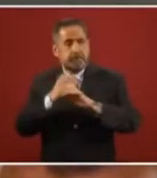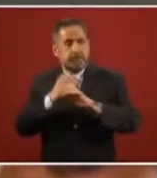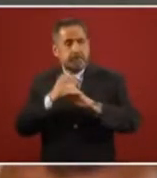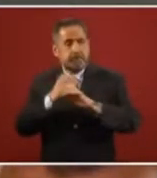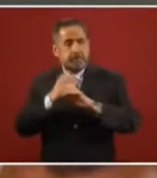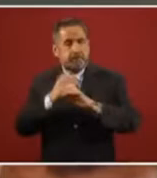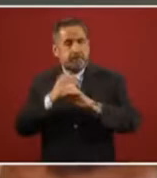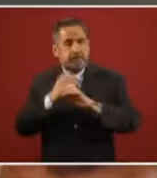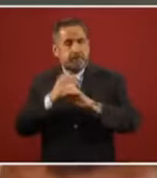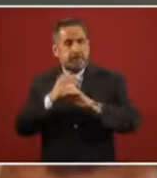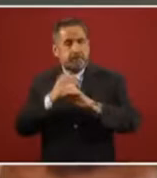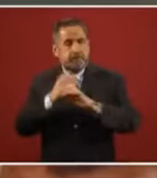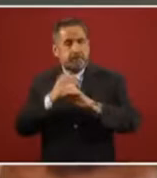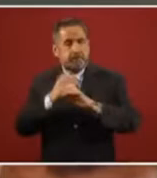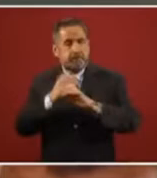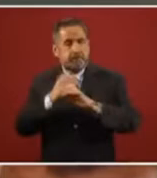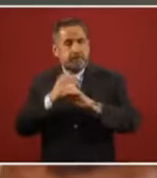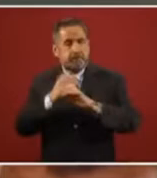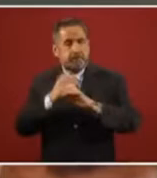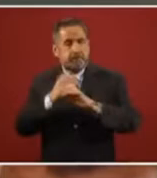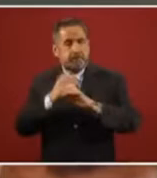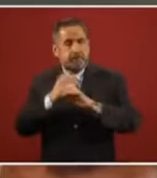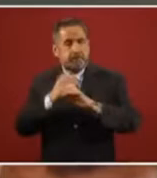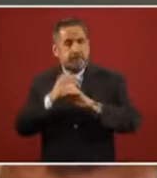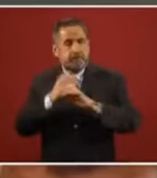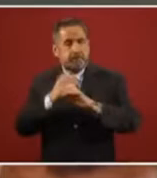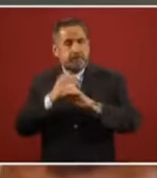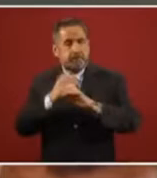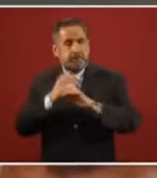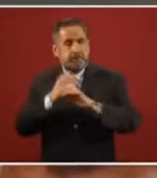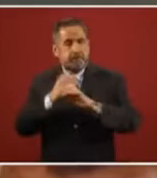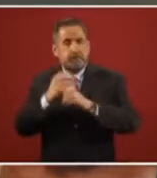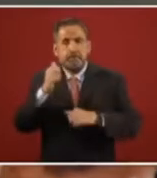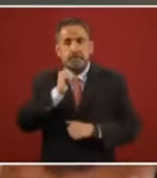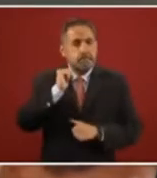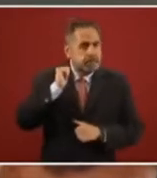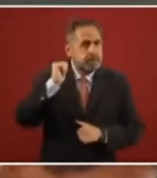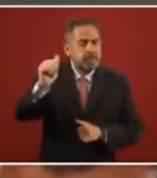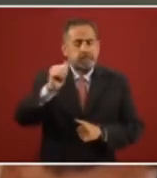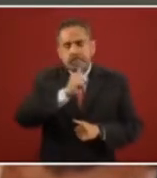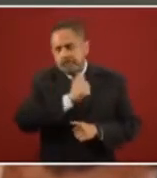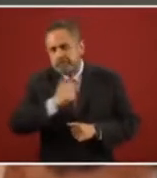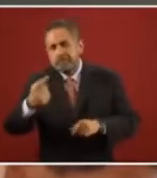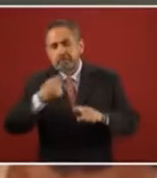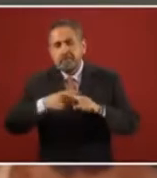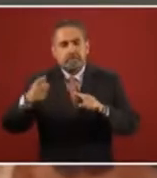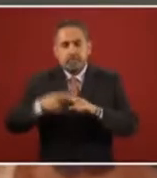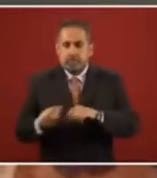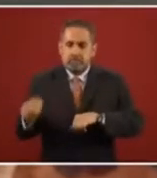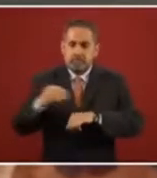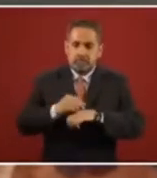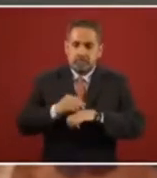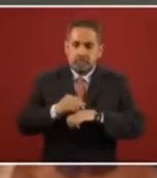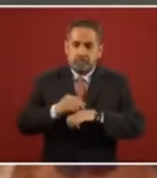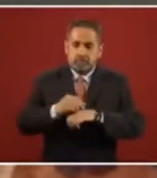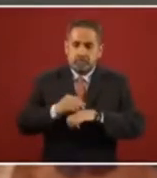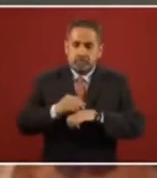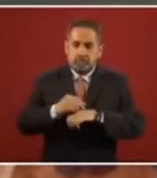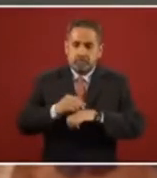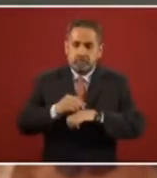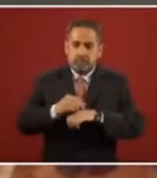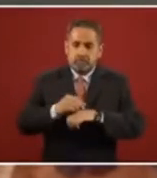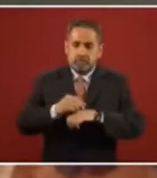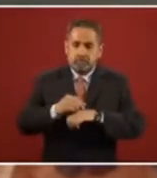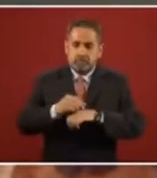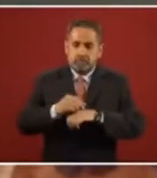increased del price sport transportín equipo de tres ingresos frente